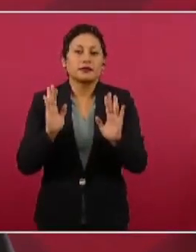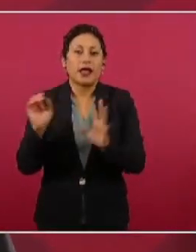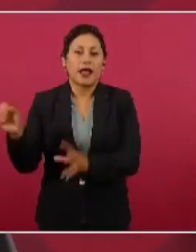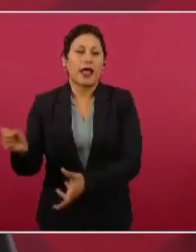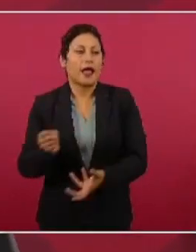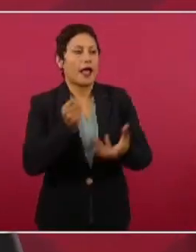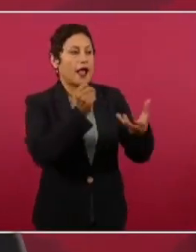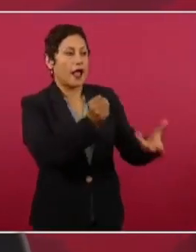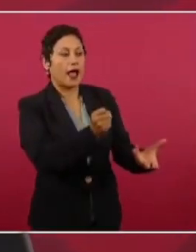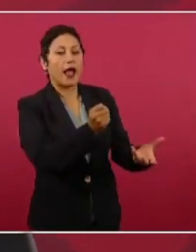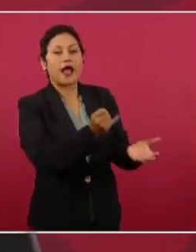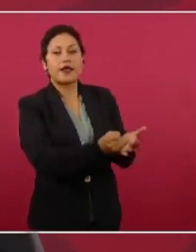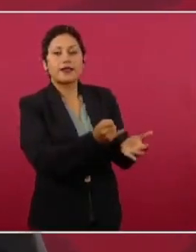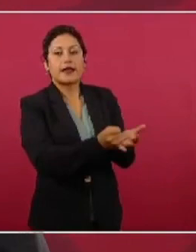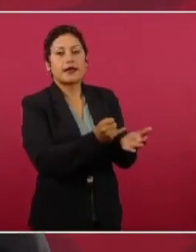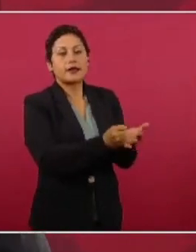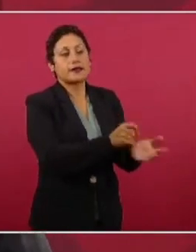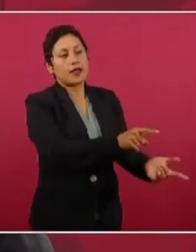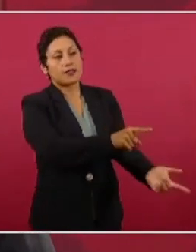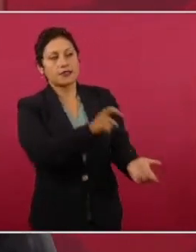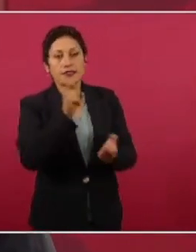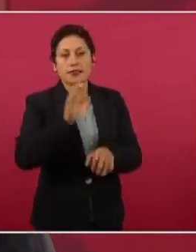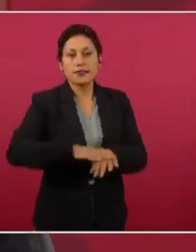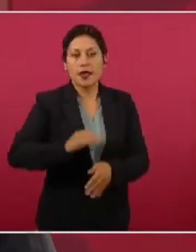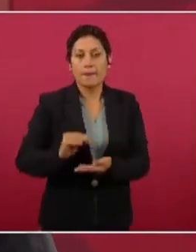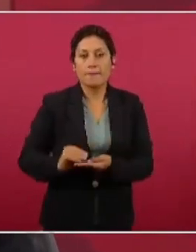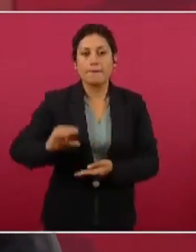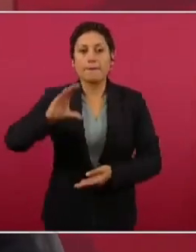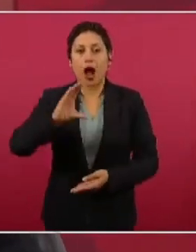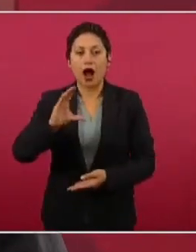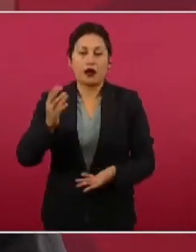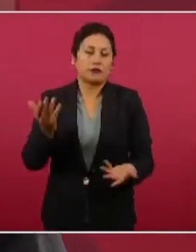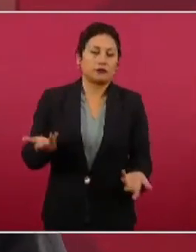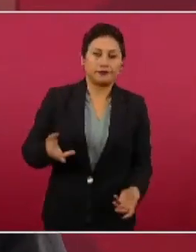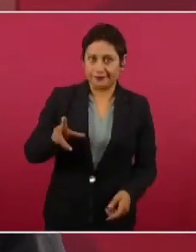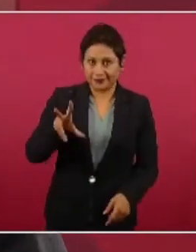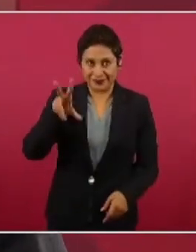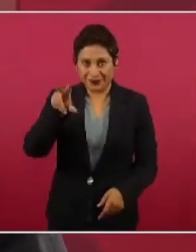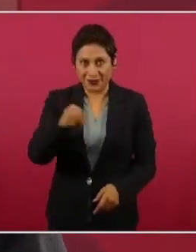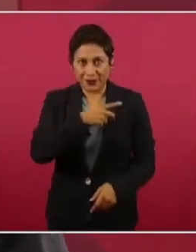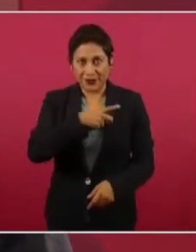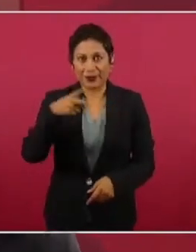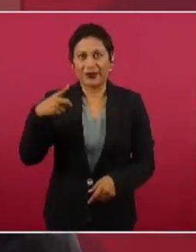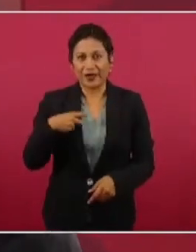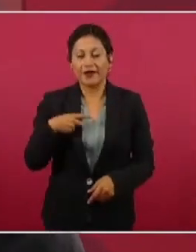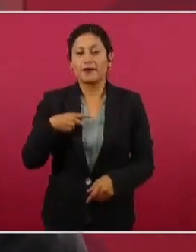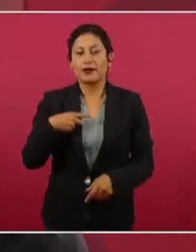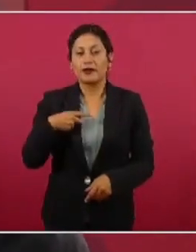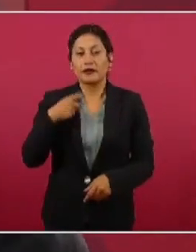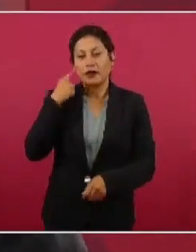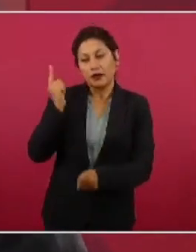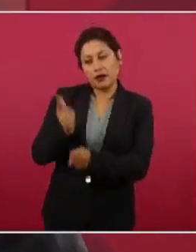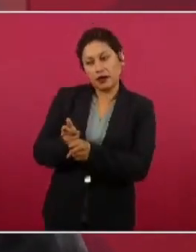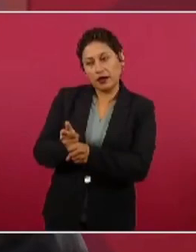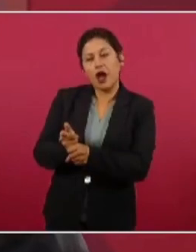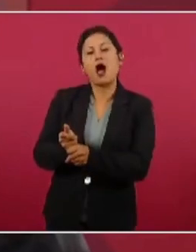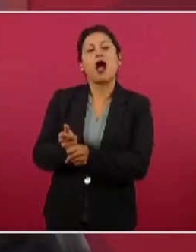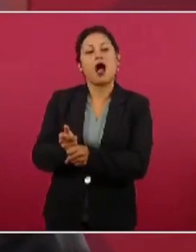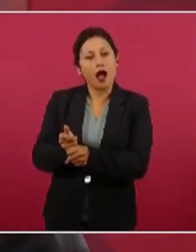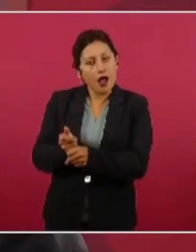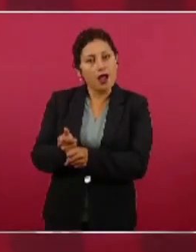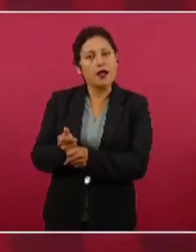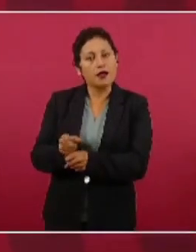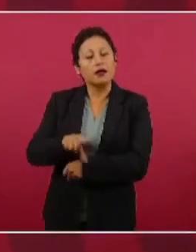más rendimientos. No. Entonces se descubrió, luego se investigó a la